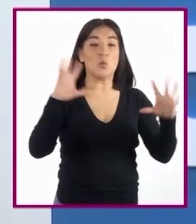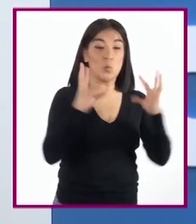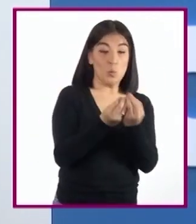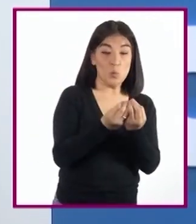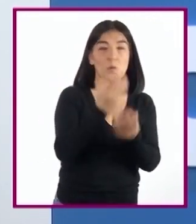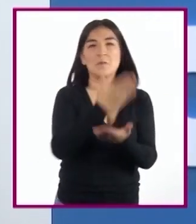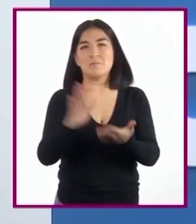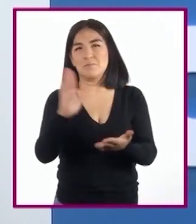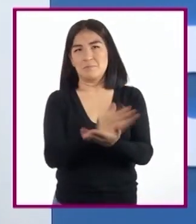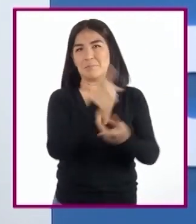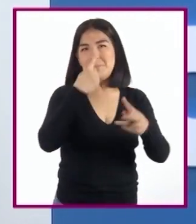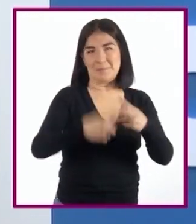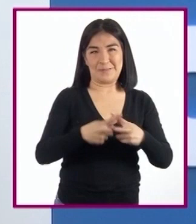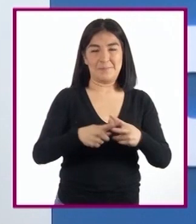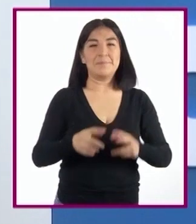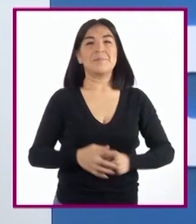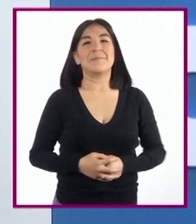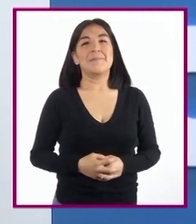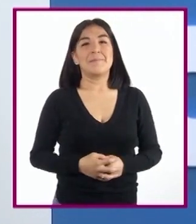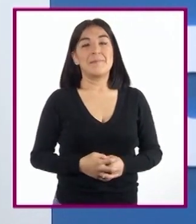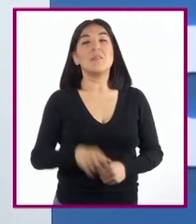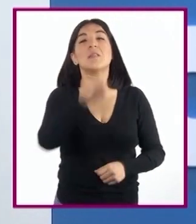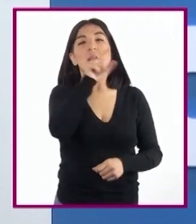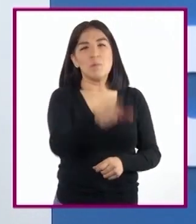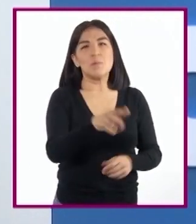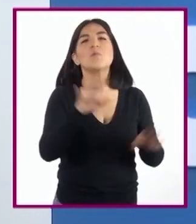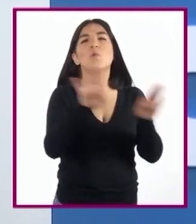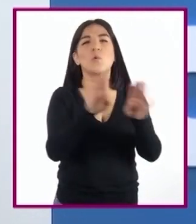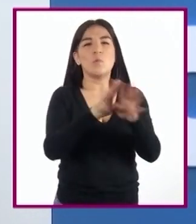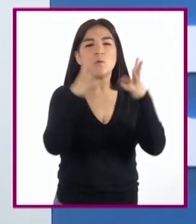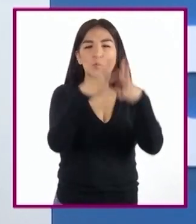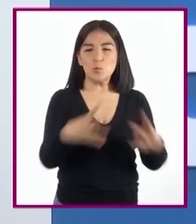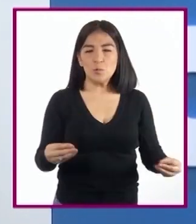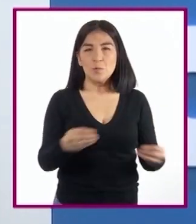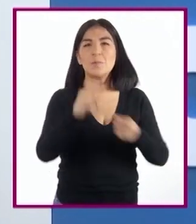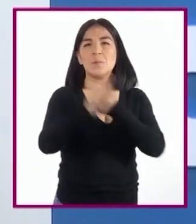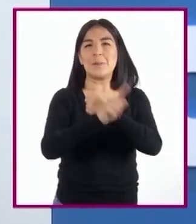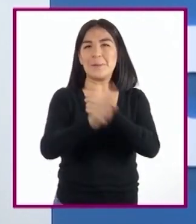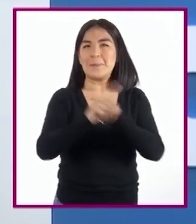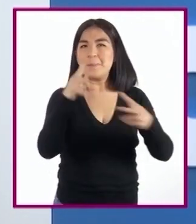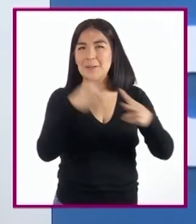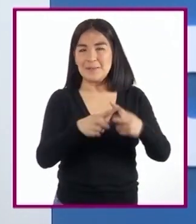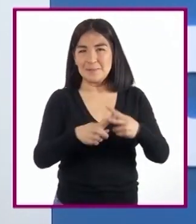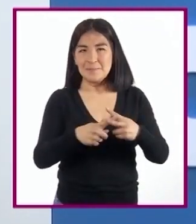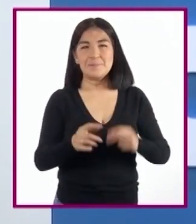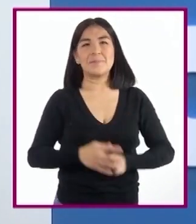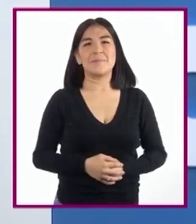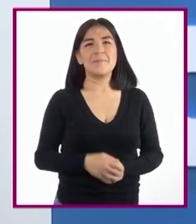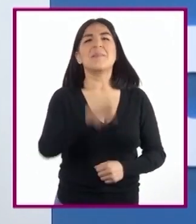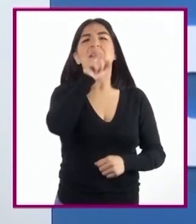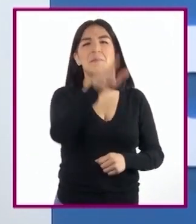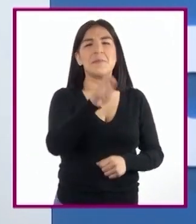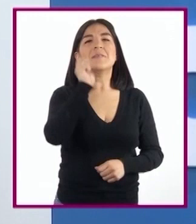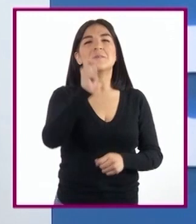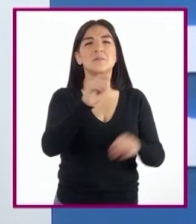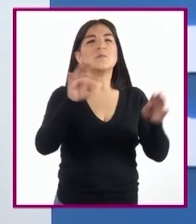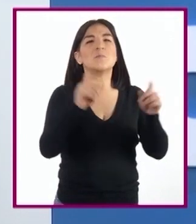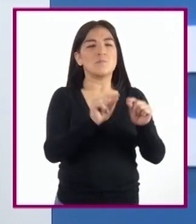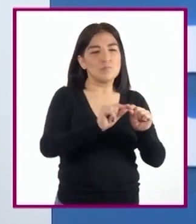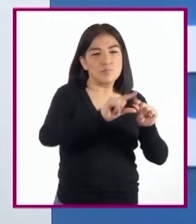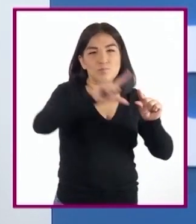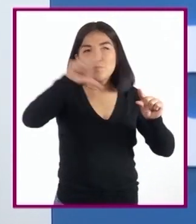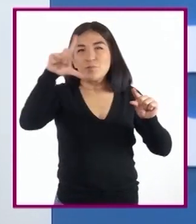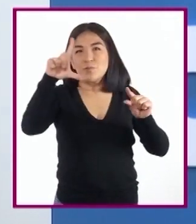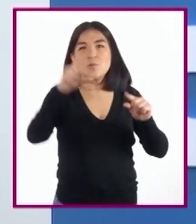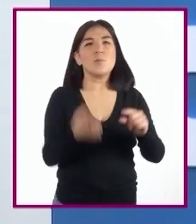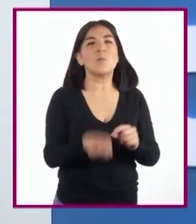independientes, así como la solución de problemas de este tipo. También aprendimos la escala de probabilidad y